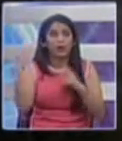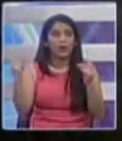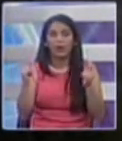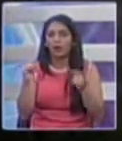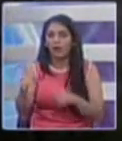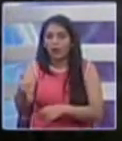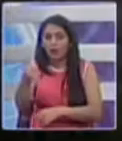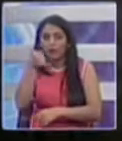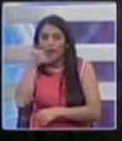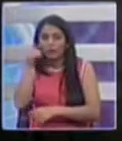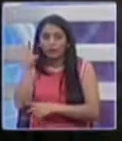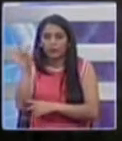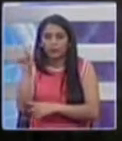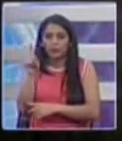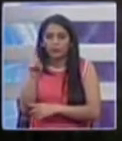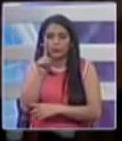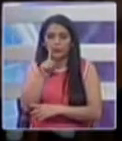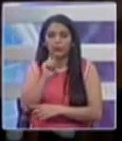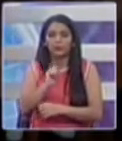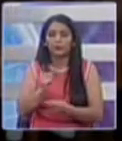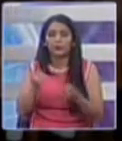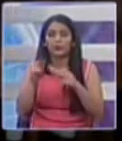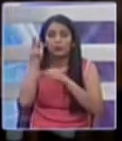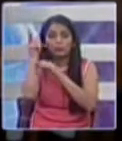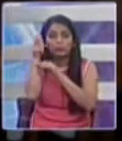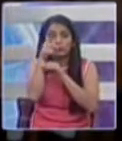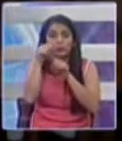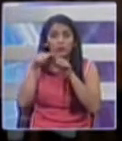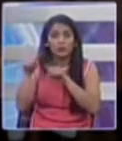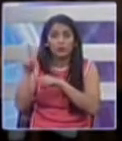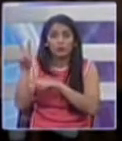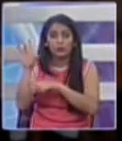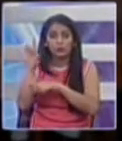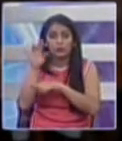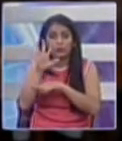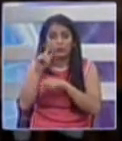285 cámaras instaladas en el Azuay. Hernán Samaniego, Telerama Noticias.